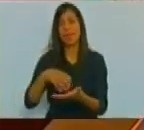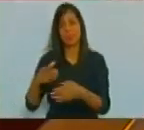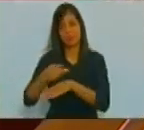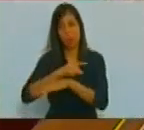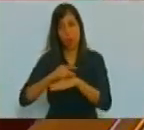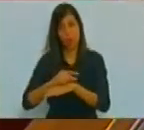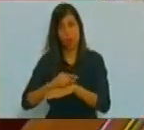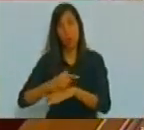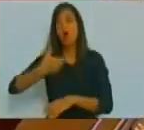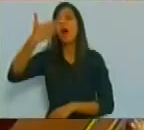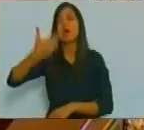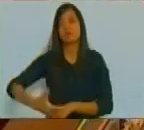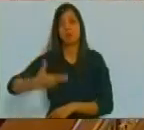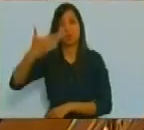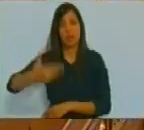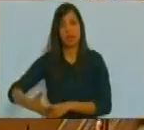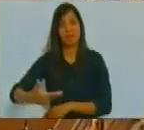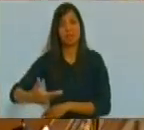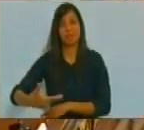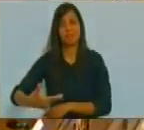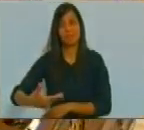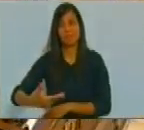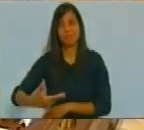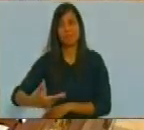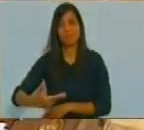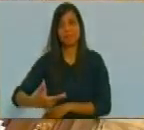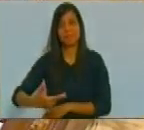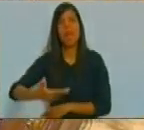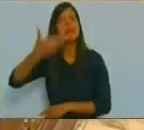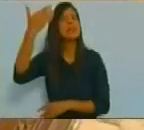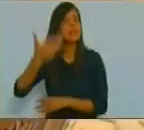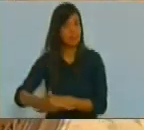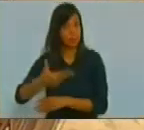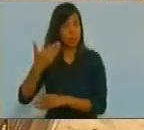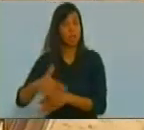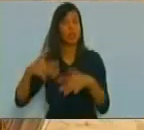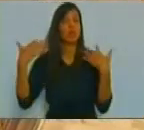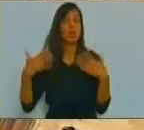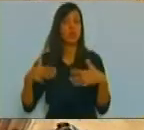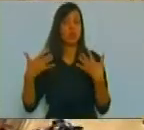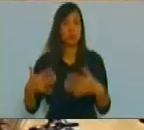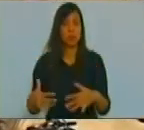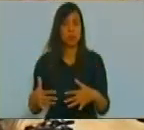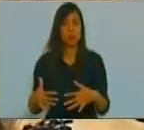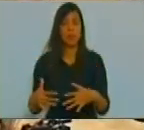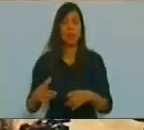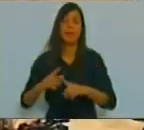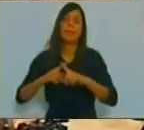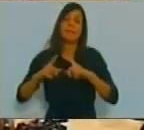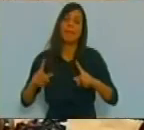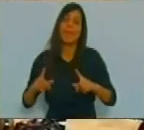que es muy importante muy importante que además fue perforado